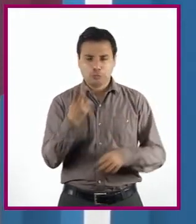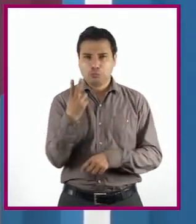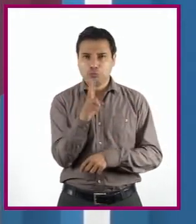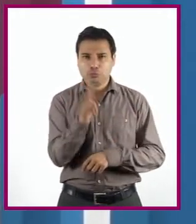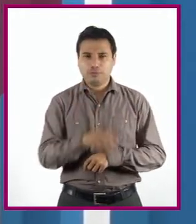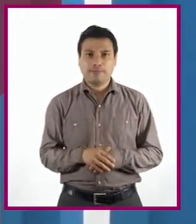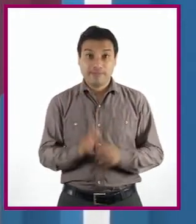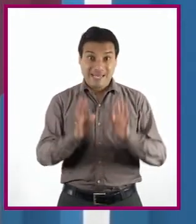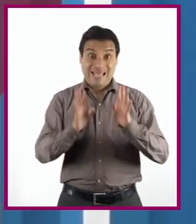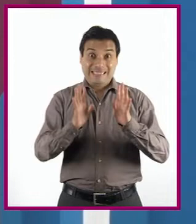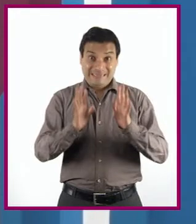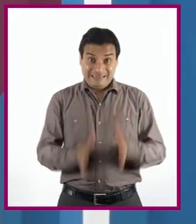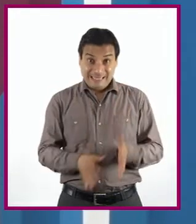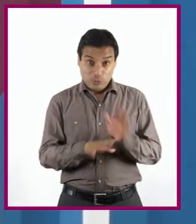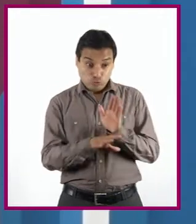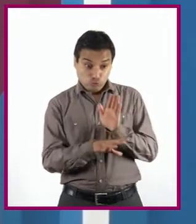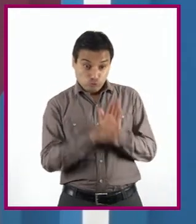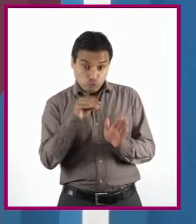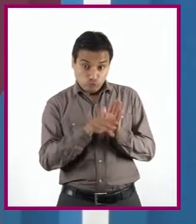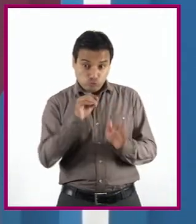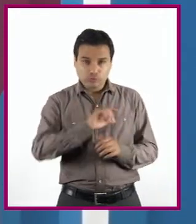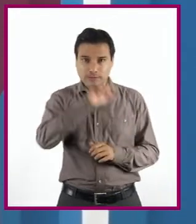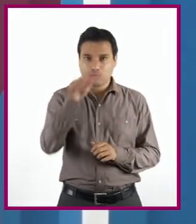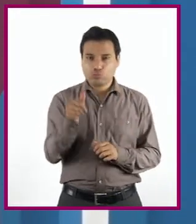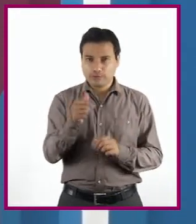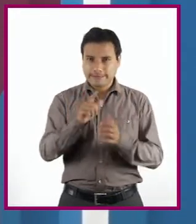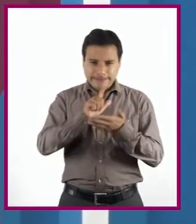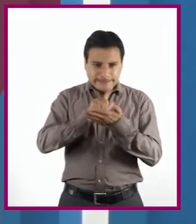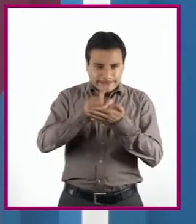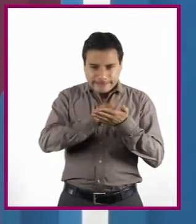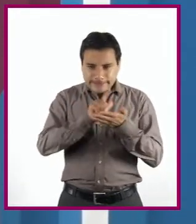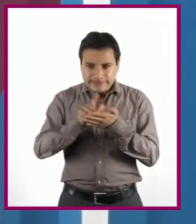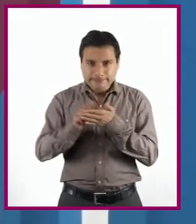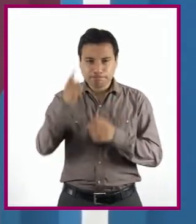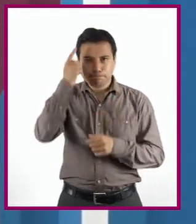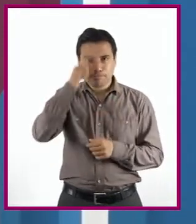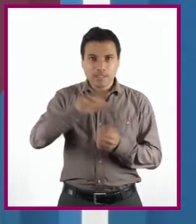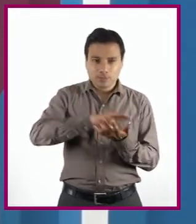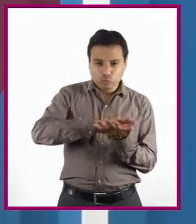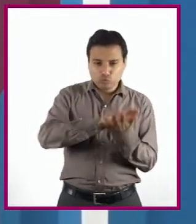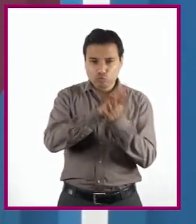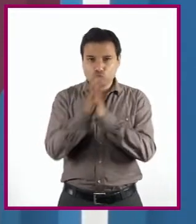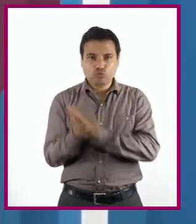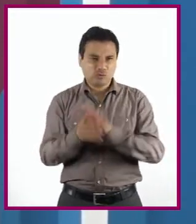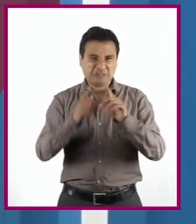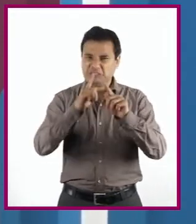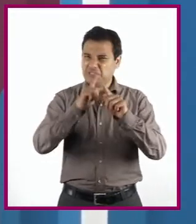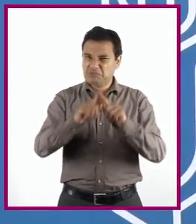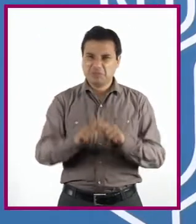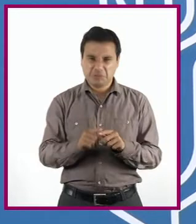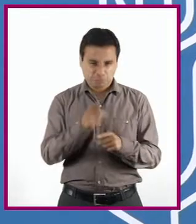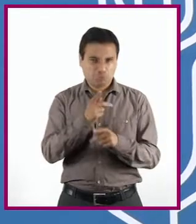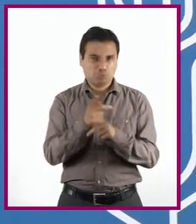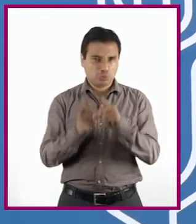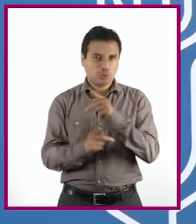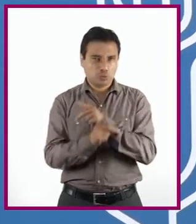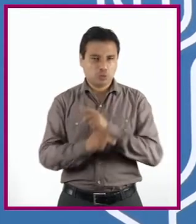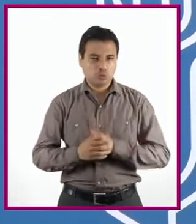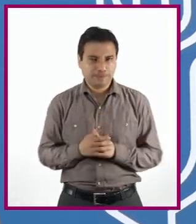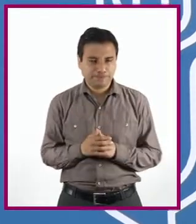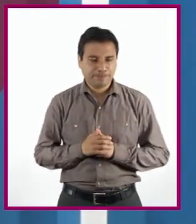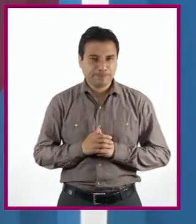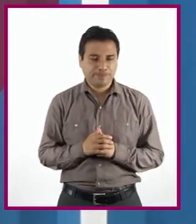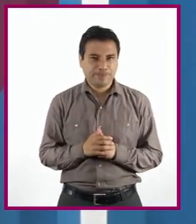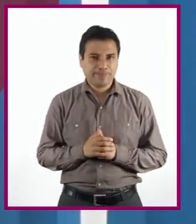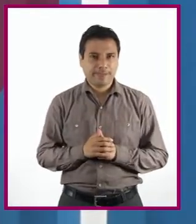de su extracción, el petróleo se refina con el fin de transformarlo en diferentes productos. La